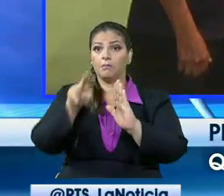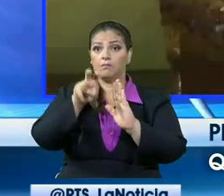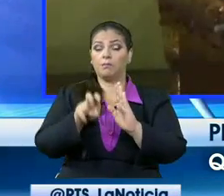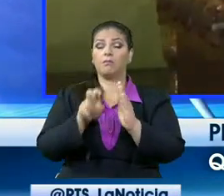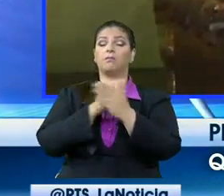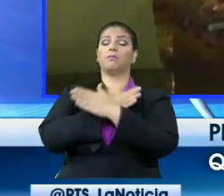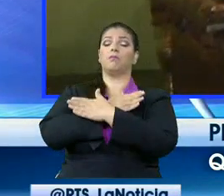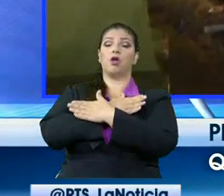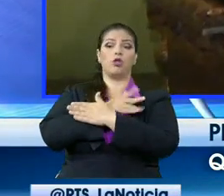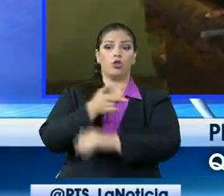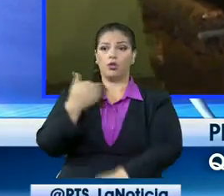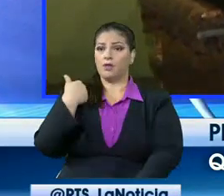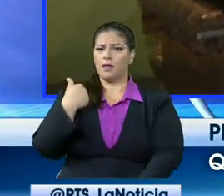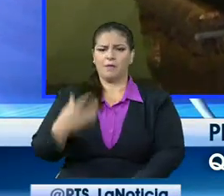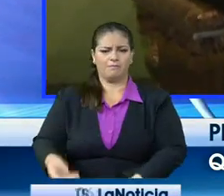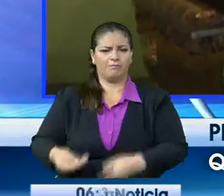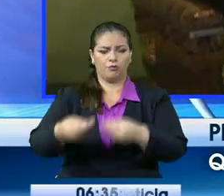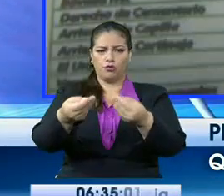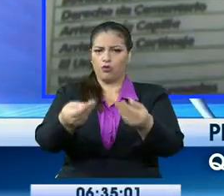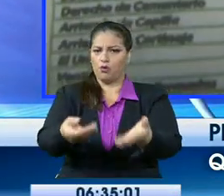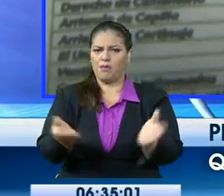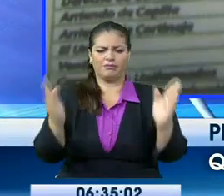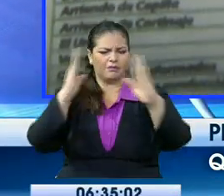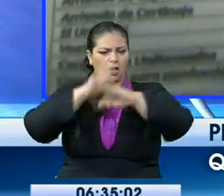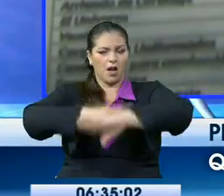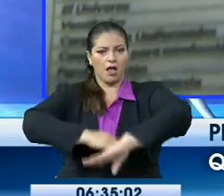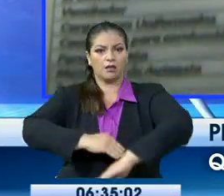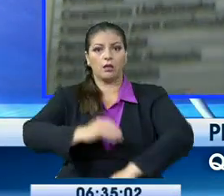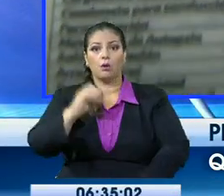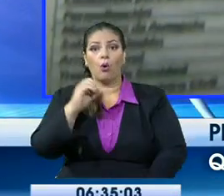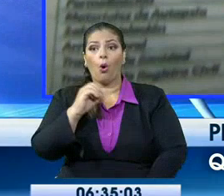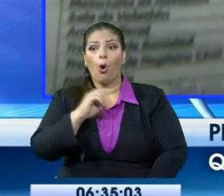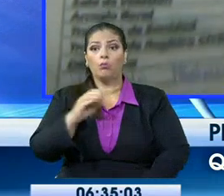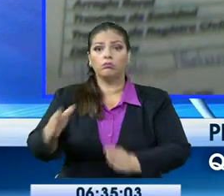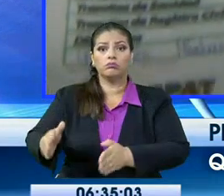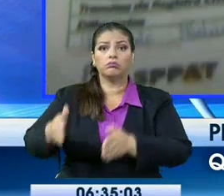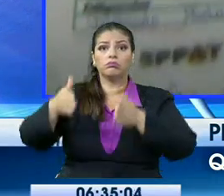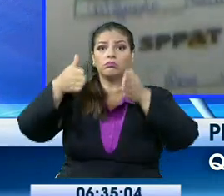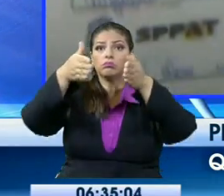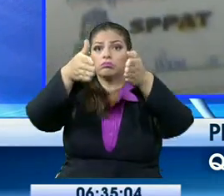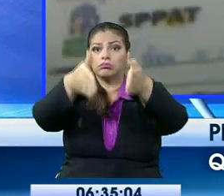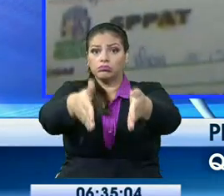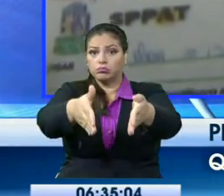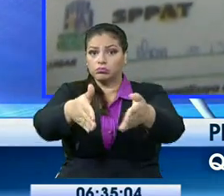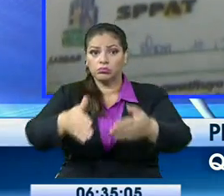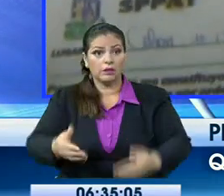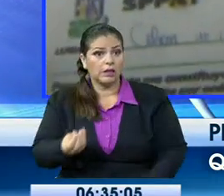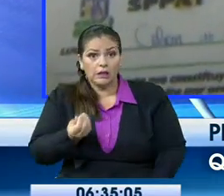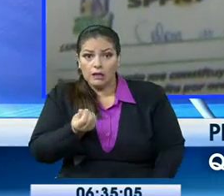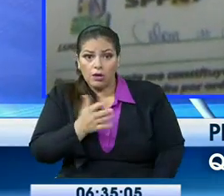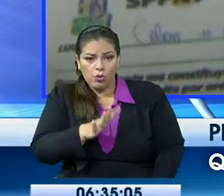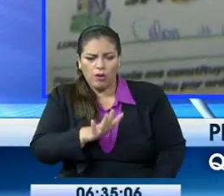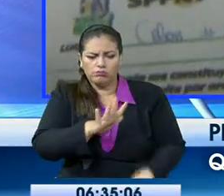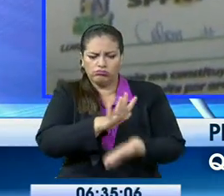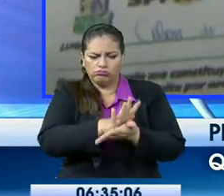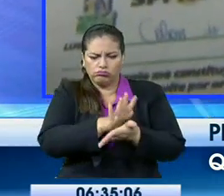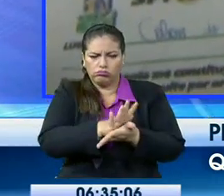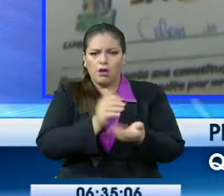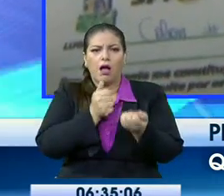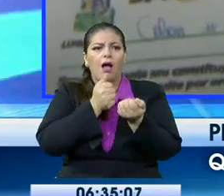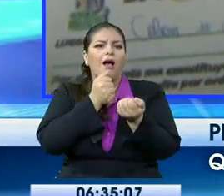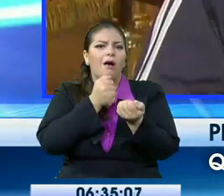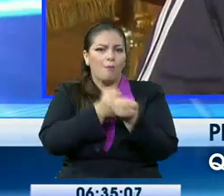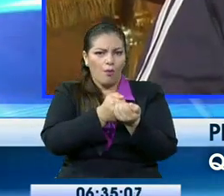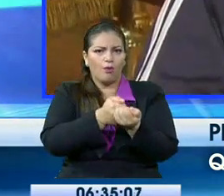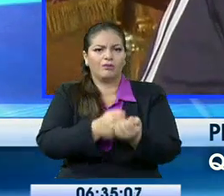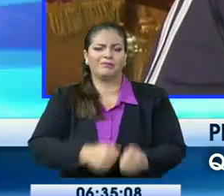Ojalá tengamos la respuesta inmediata porque generalmente siempre ellos se hacen presentes, siempre. Esperamos que lo